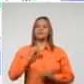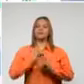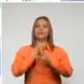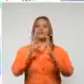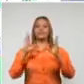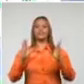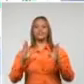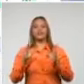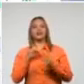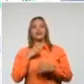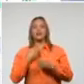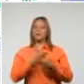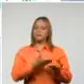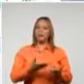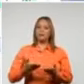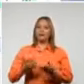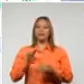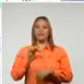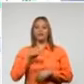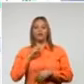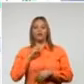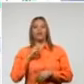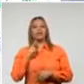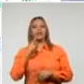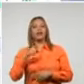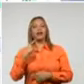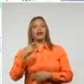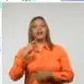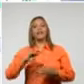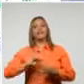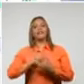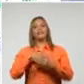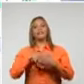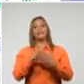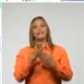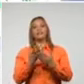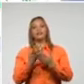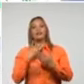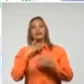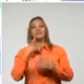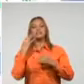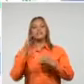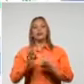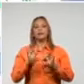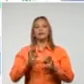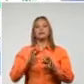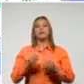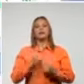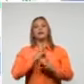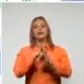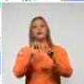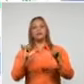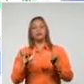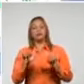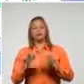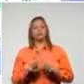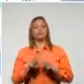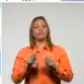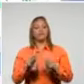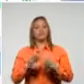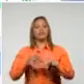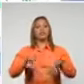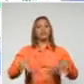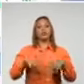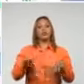Amigos, bienvenidos a esta transmisión que en cada jornada llega hasta ustedes para brindarles una actualización de la situación epidemiológica en